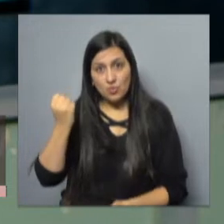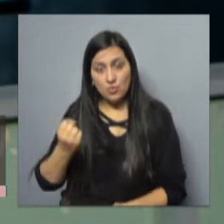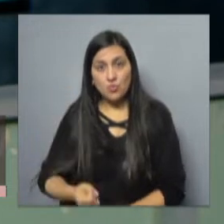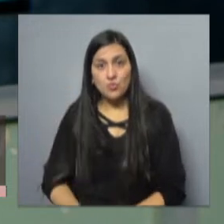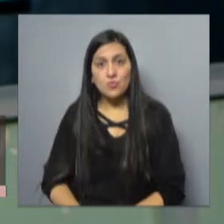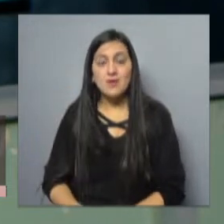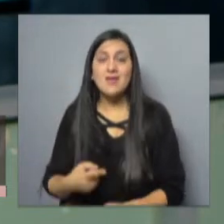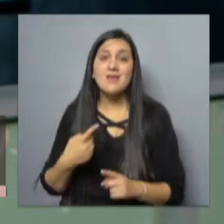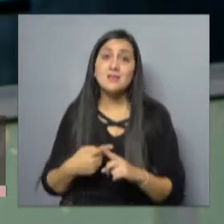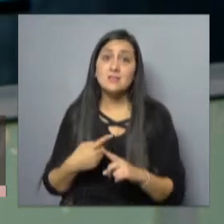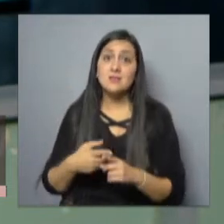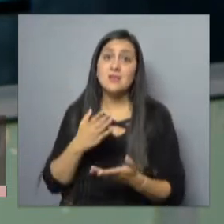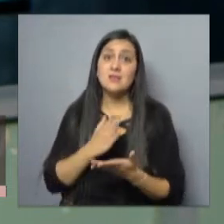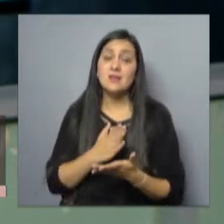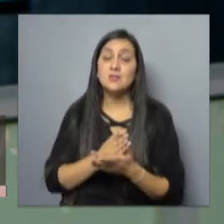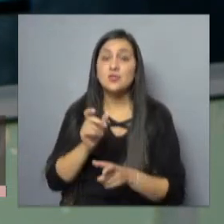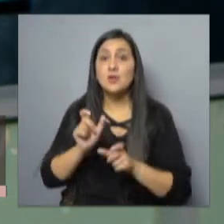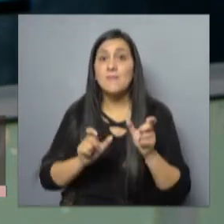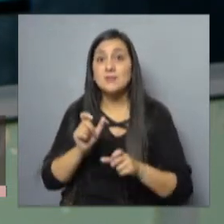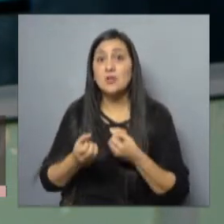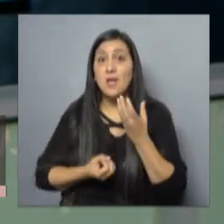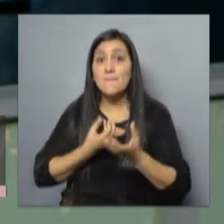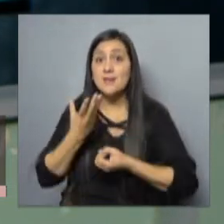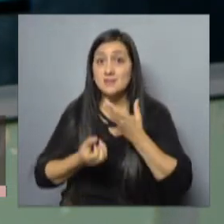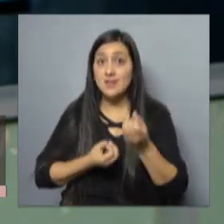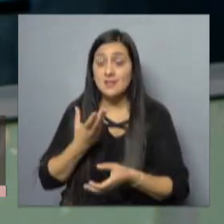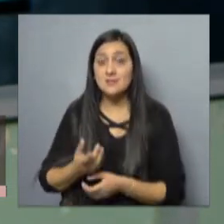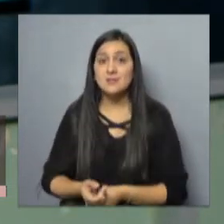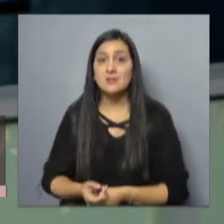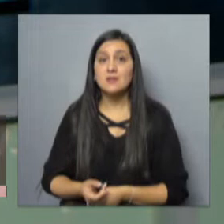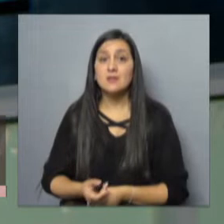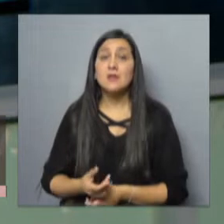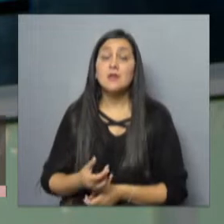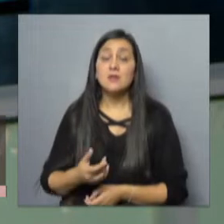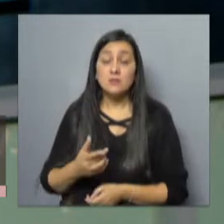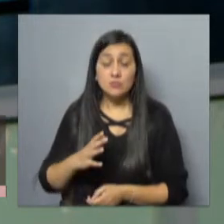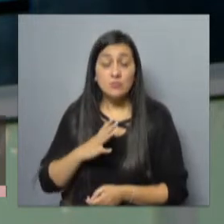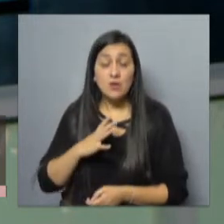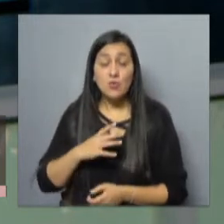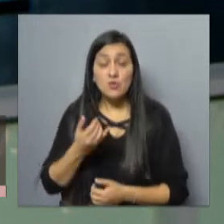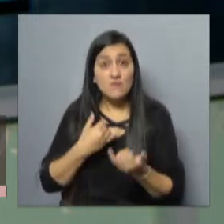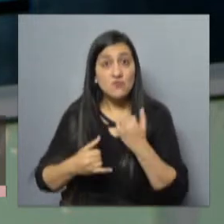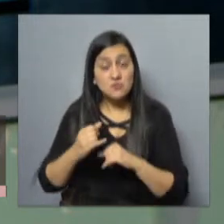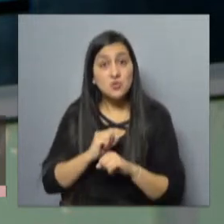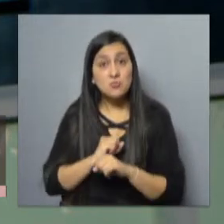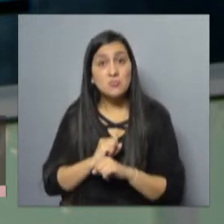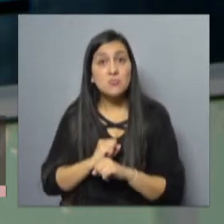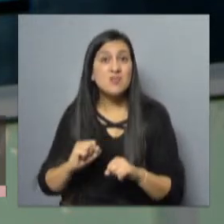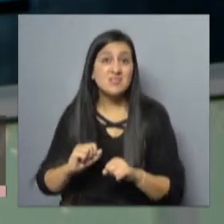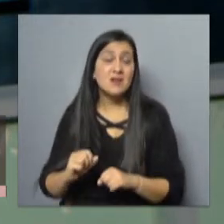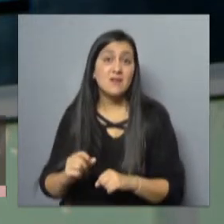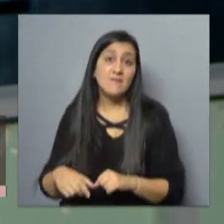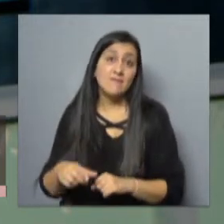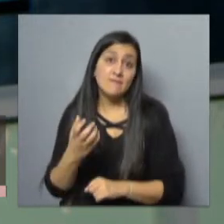existe el derecho de la persona a expresarse aún cuando la información o lo que diga pueda ser ingrato